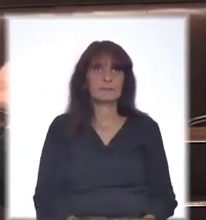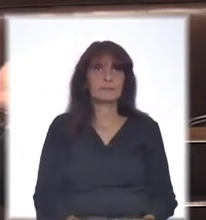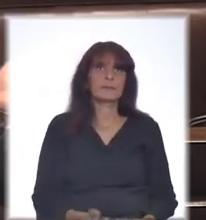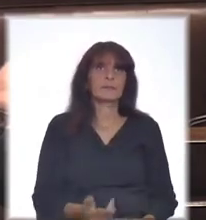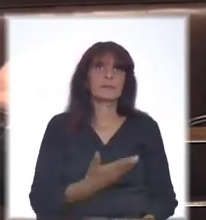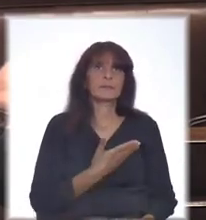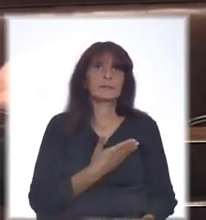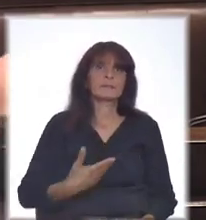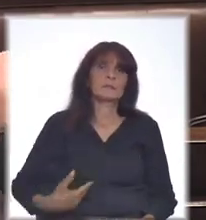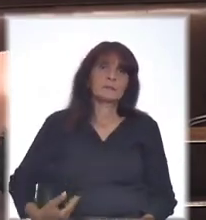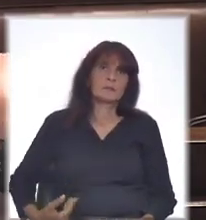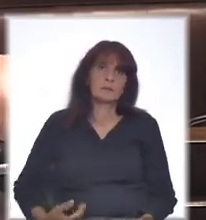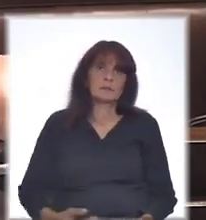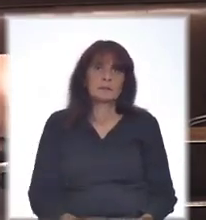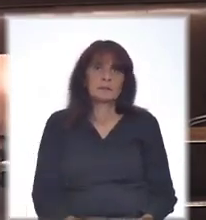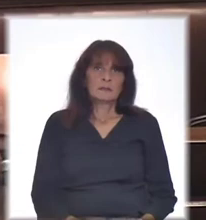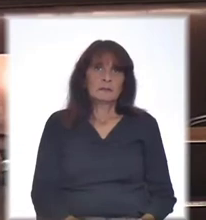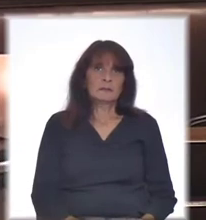Presidente,